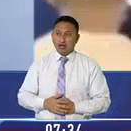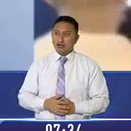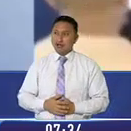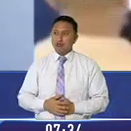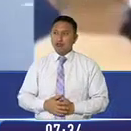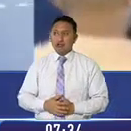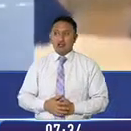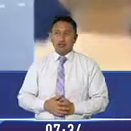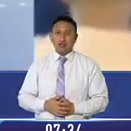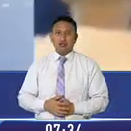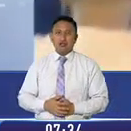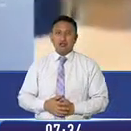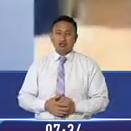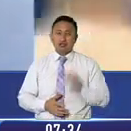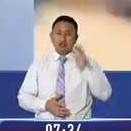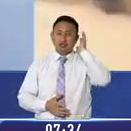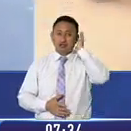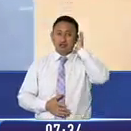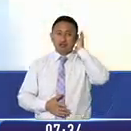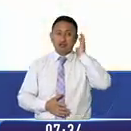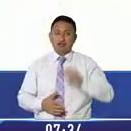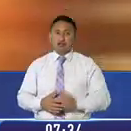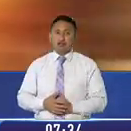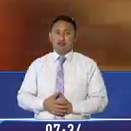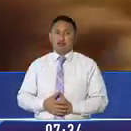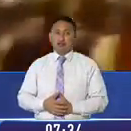ellos tampoco quieren ocultar.